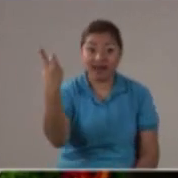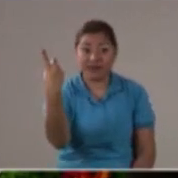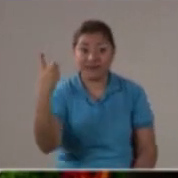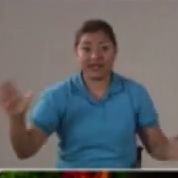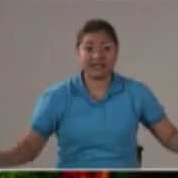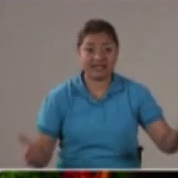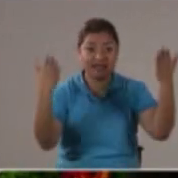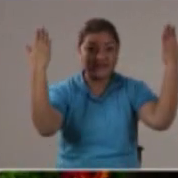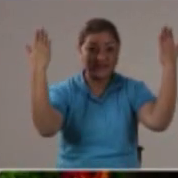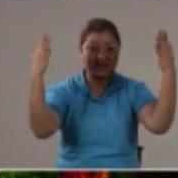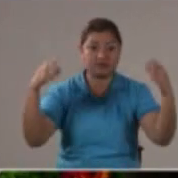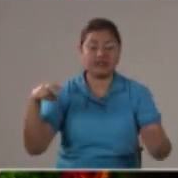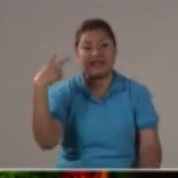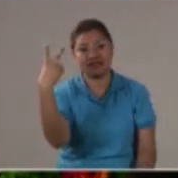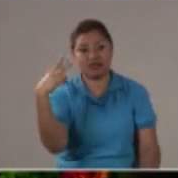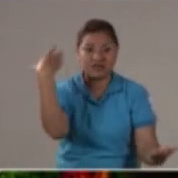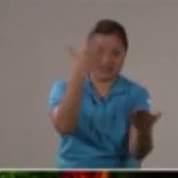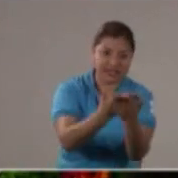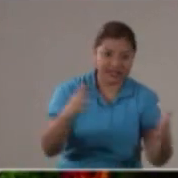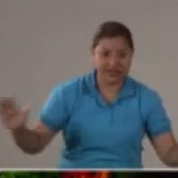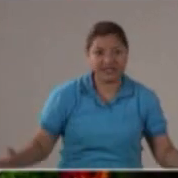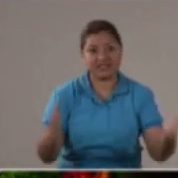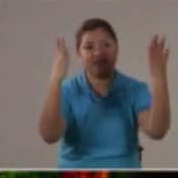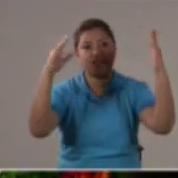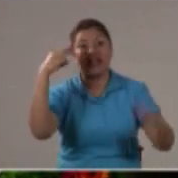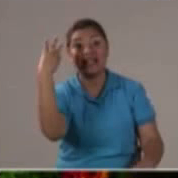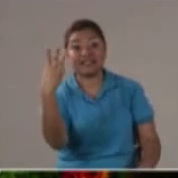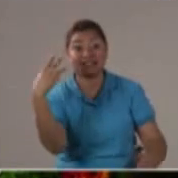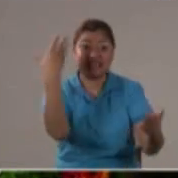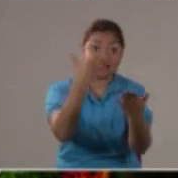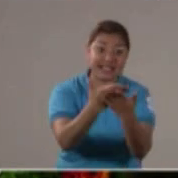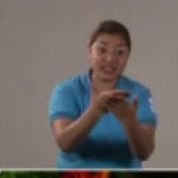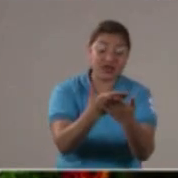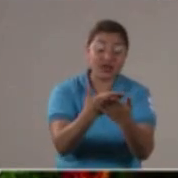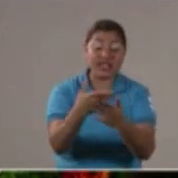se levantó, se volvió a caer, se volvió a levantar, se volvió a caer, se volvió a levantar.